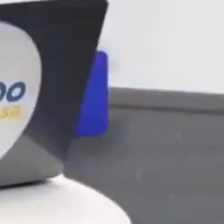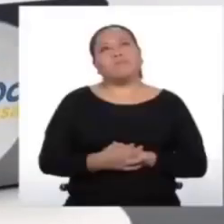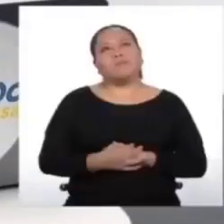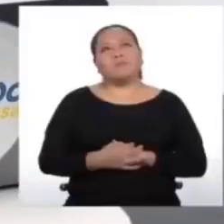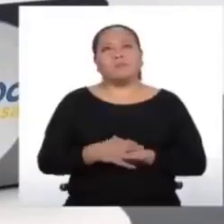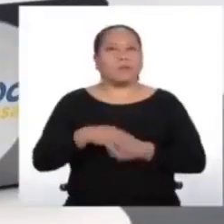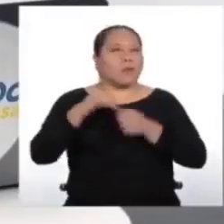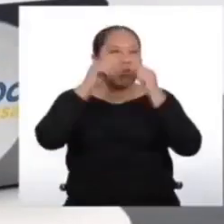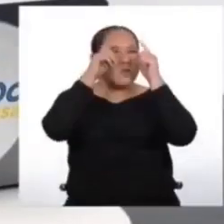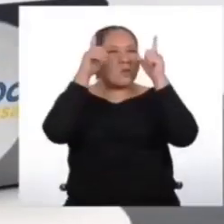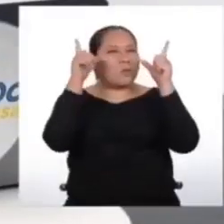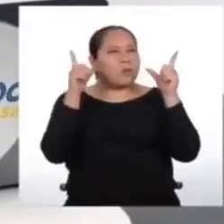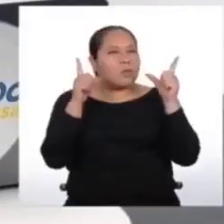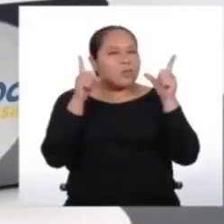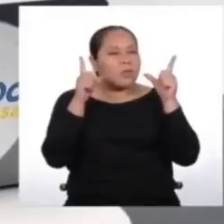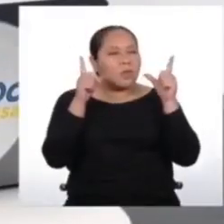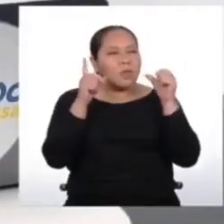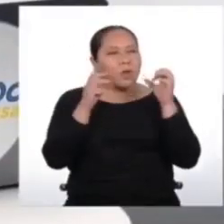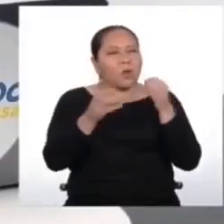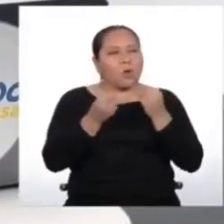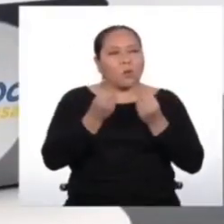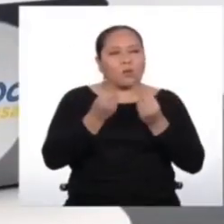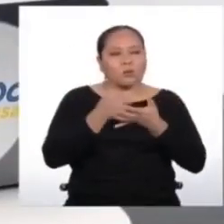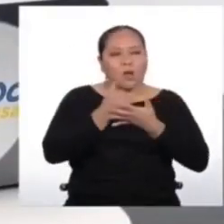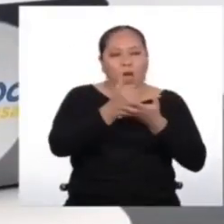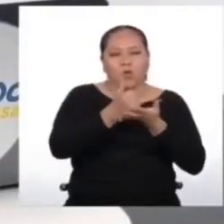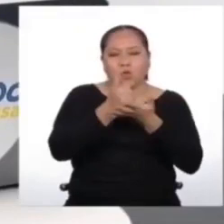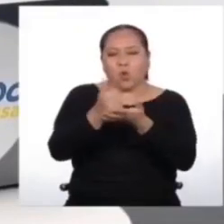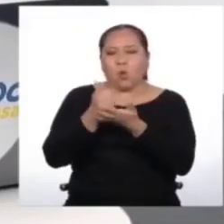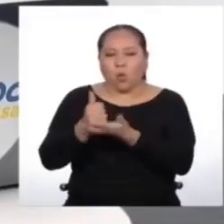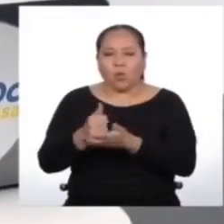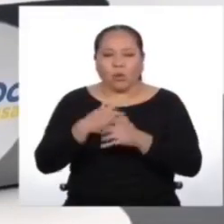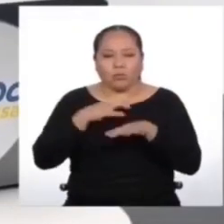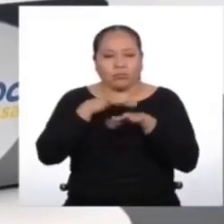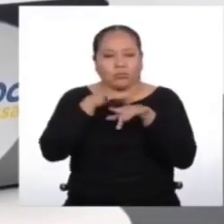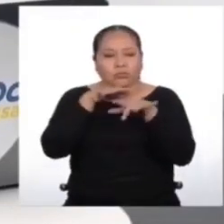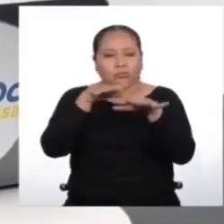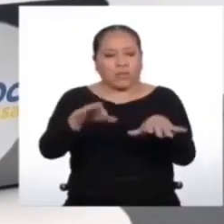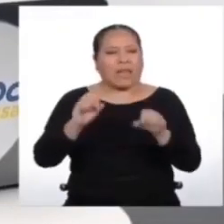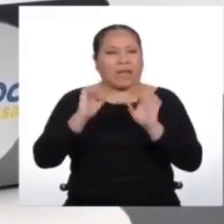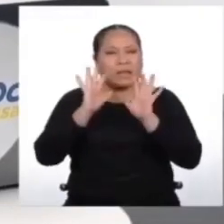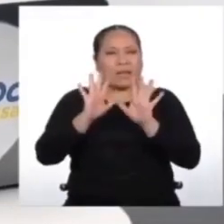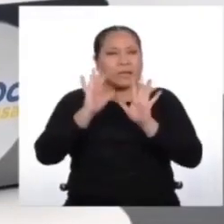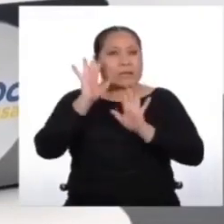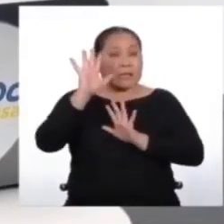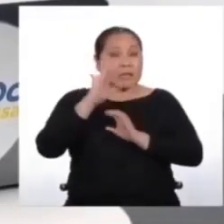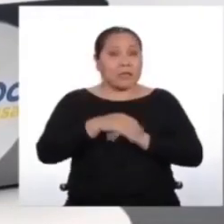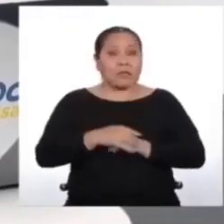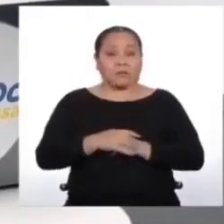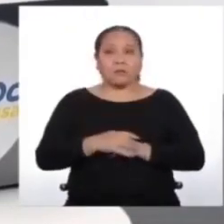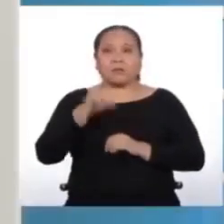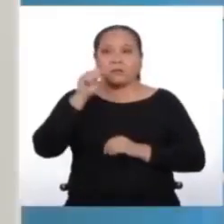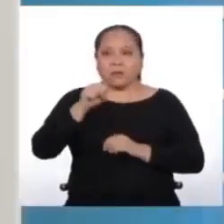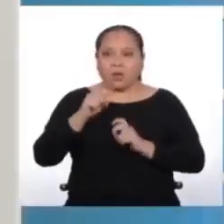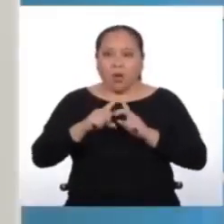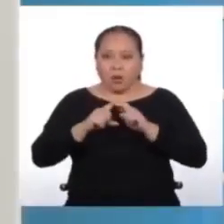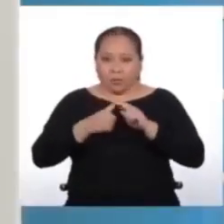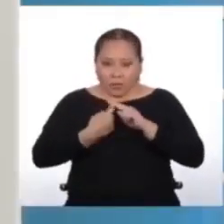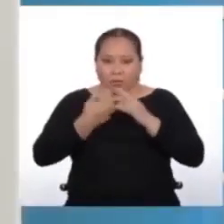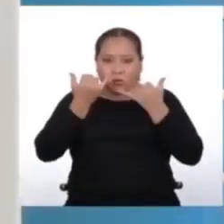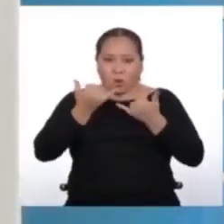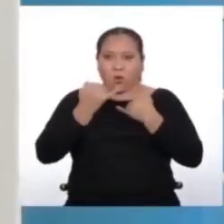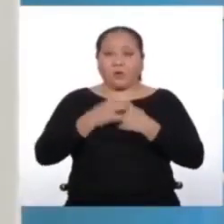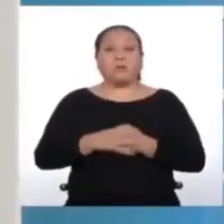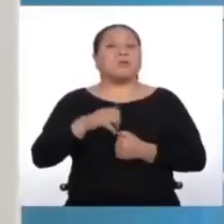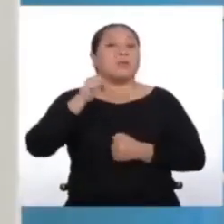Sigo sorprendida por la cantidad de favores que podríamos hacer en 15 días si nos proponemos hoy mismo iniciar una cadena. Justo en